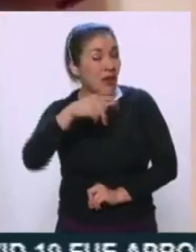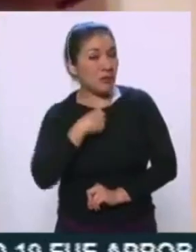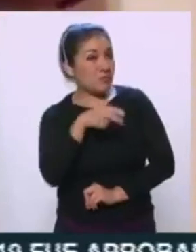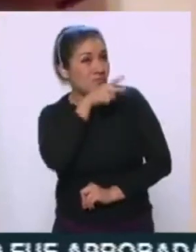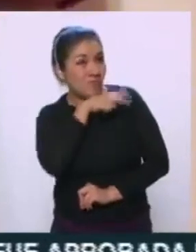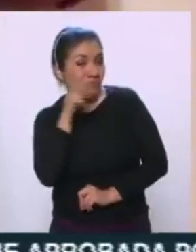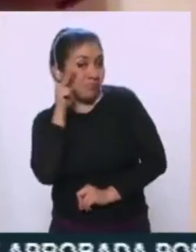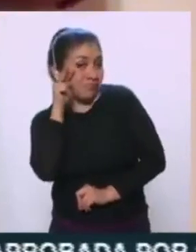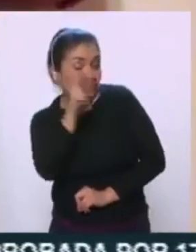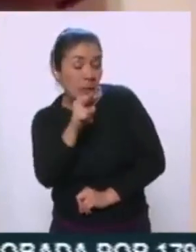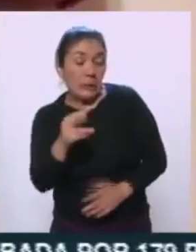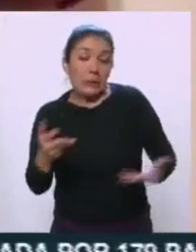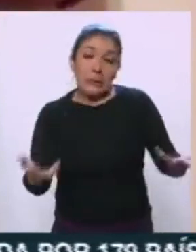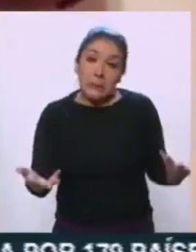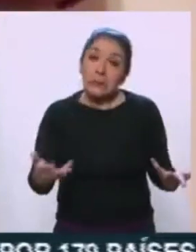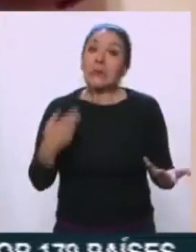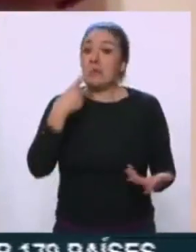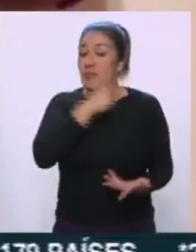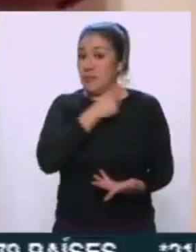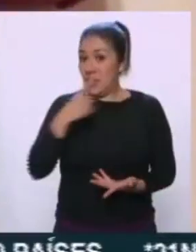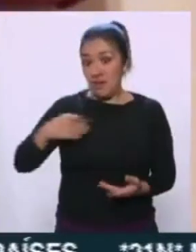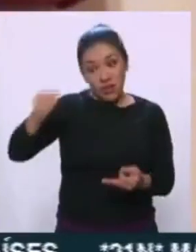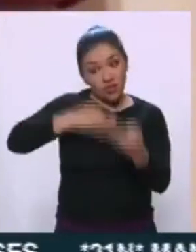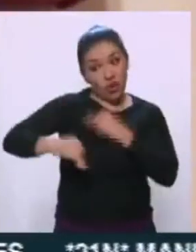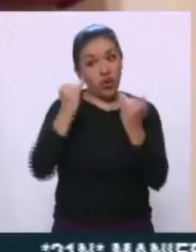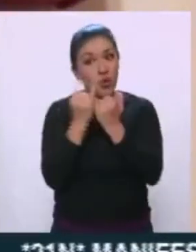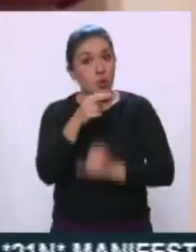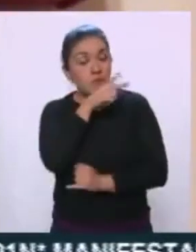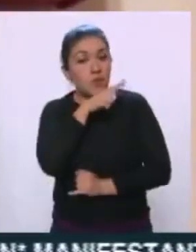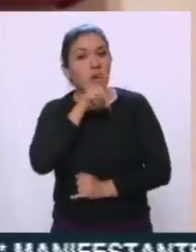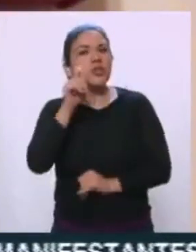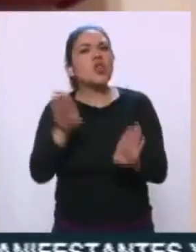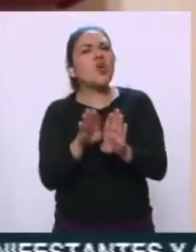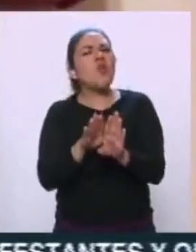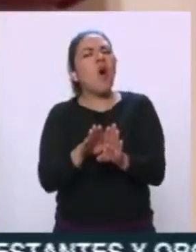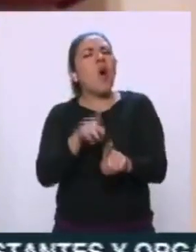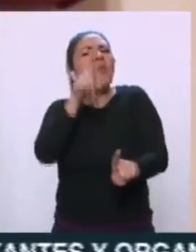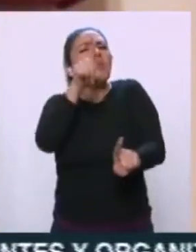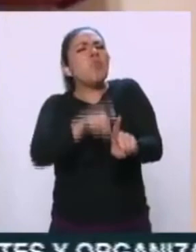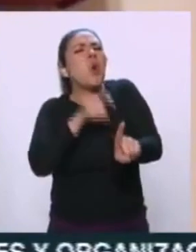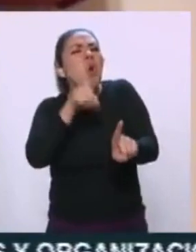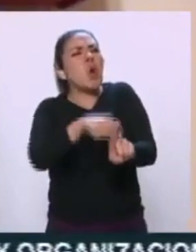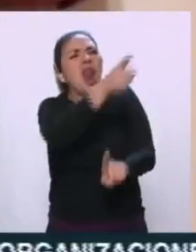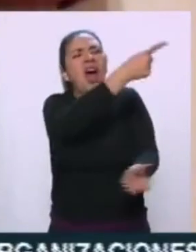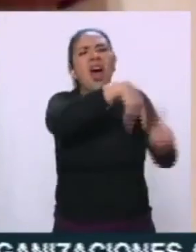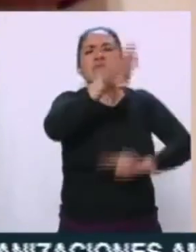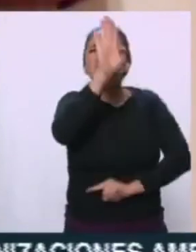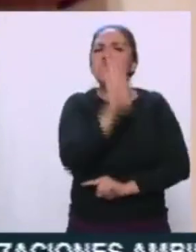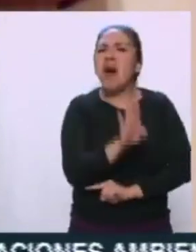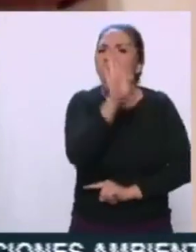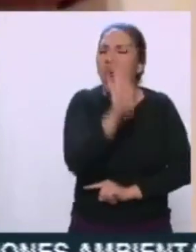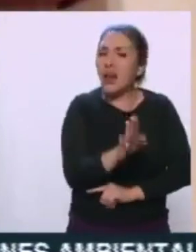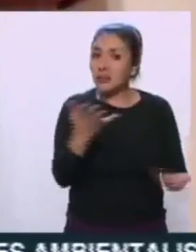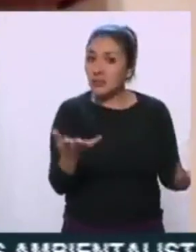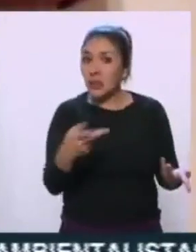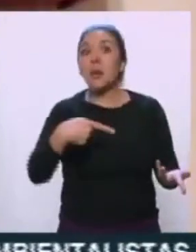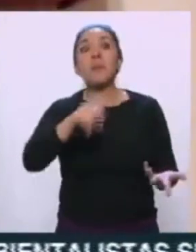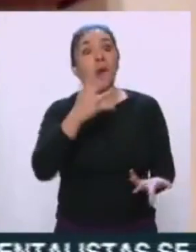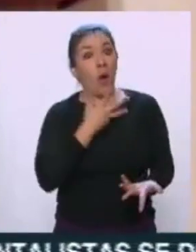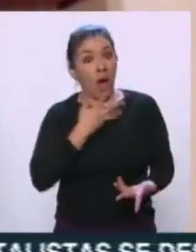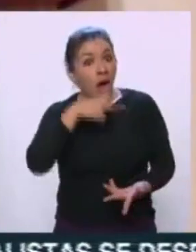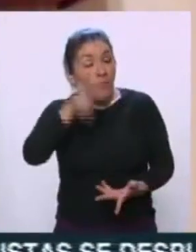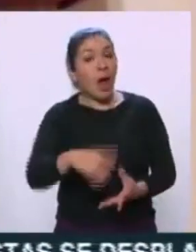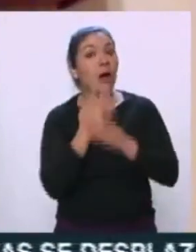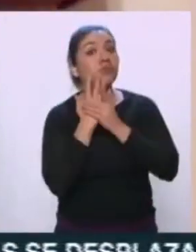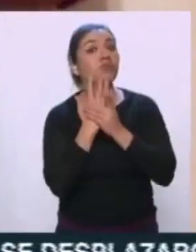que me preocupa, y creo que nos debería de preocupar, no es tanto la bufonería de estos personajes, sino que sí hay un